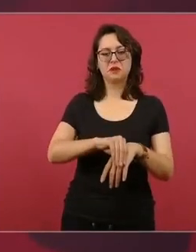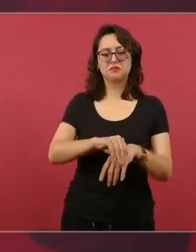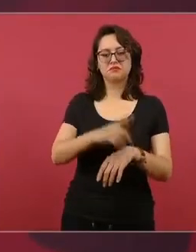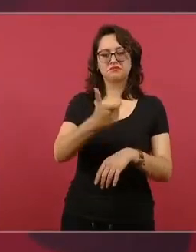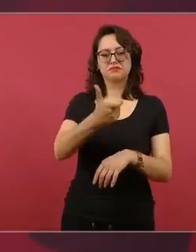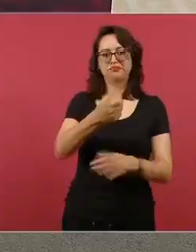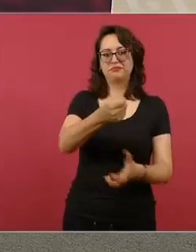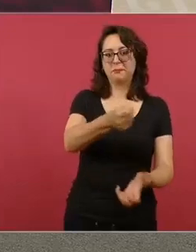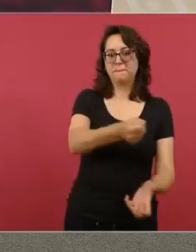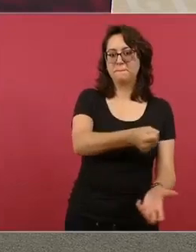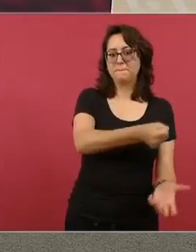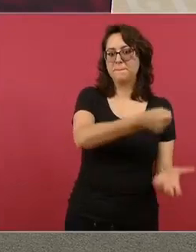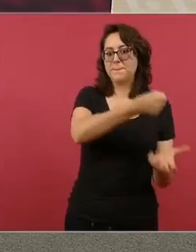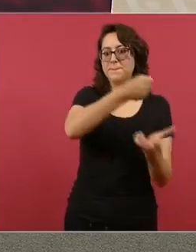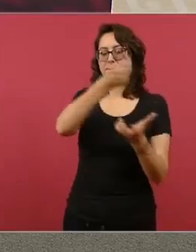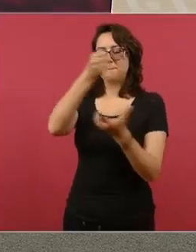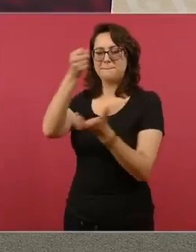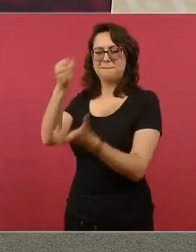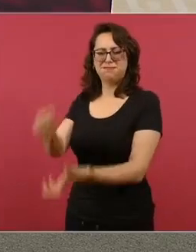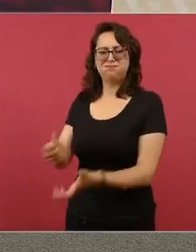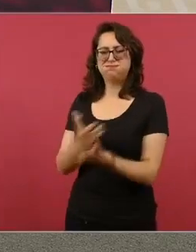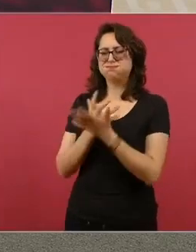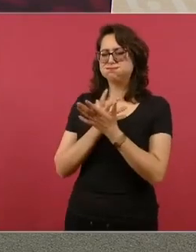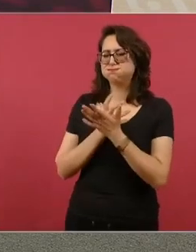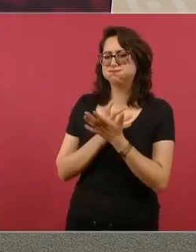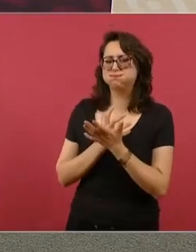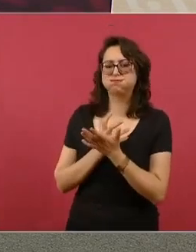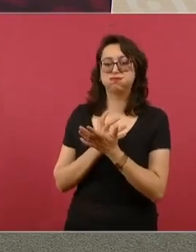dinero en exceso